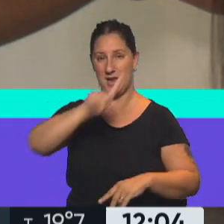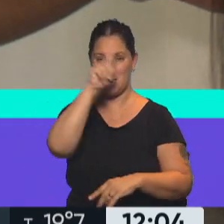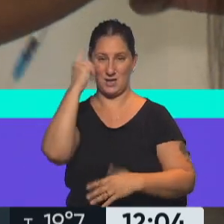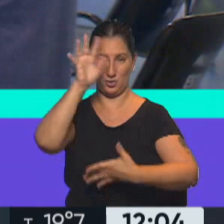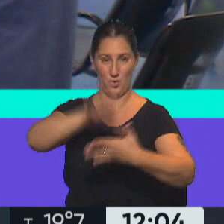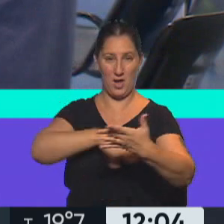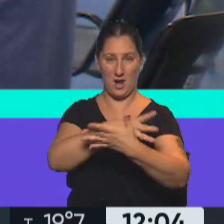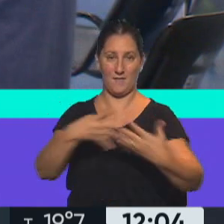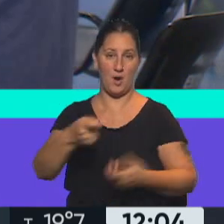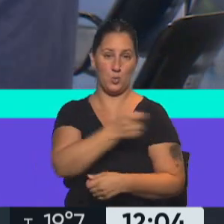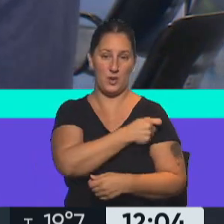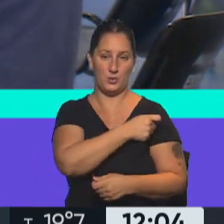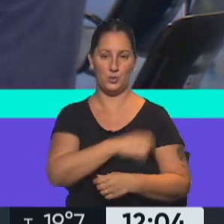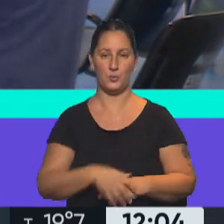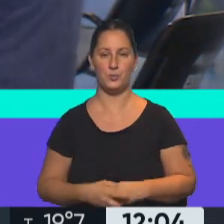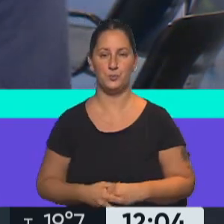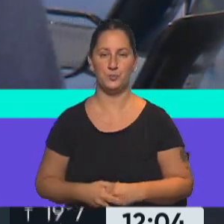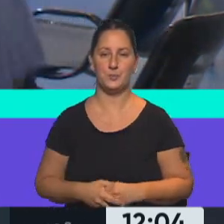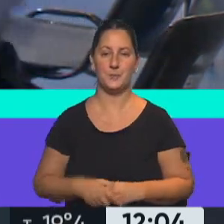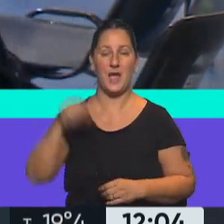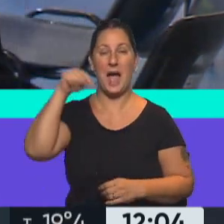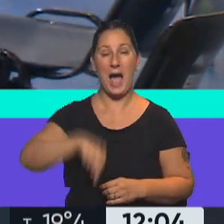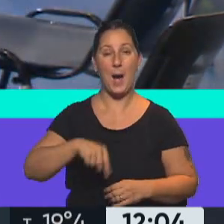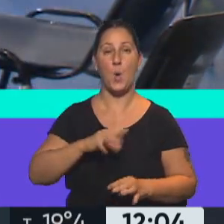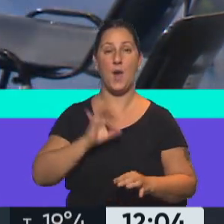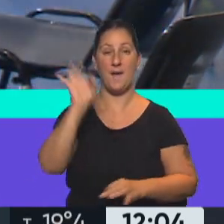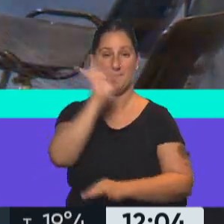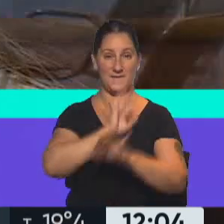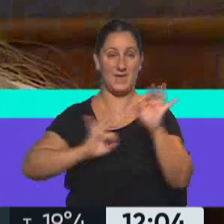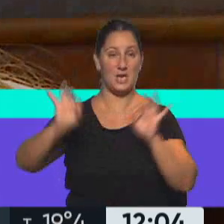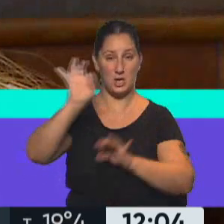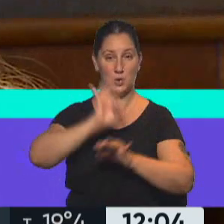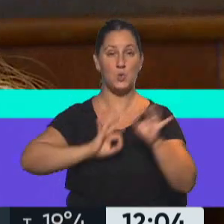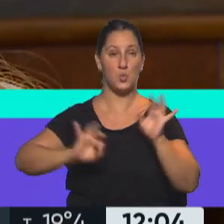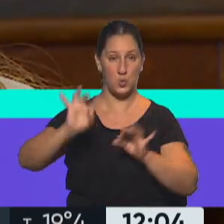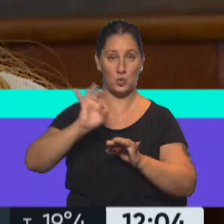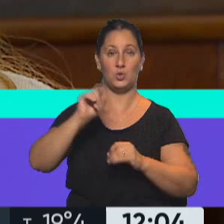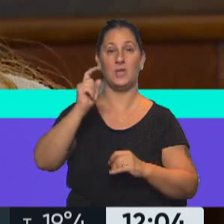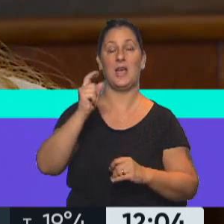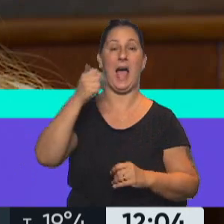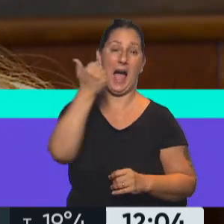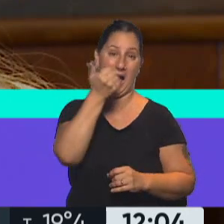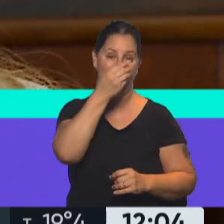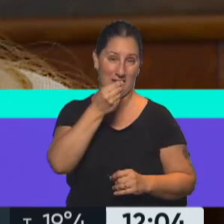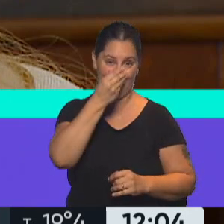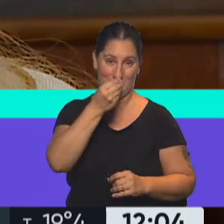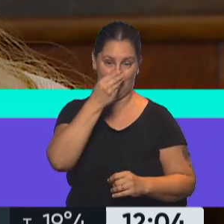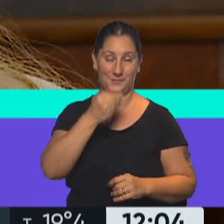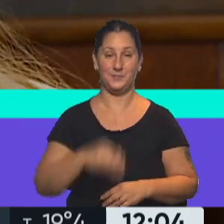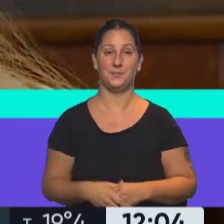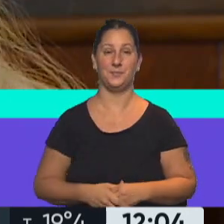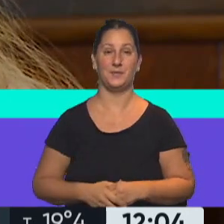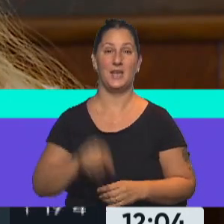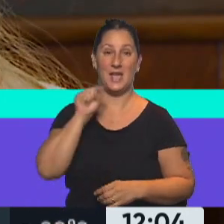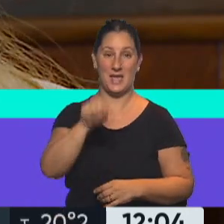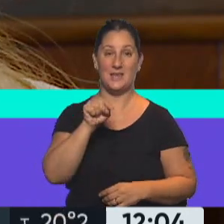de vacunación. Estamos con una circulación importante de virus influenza A, que es el virus de la gripe. Esto